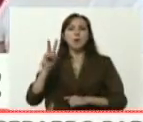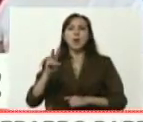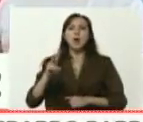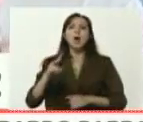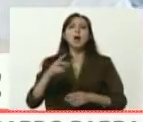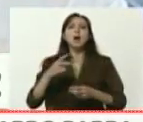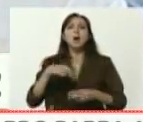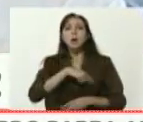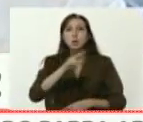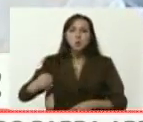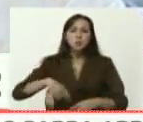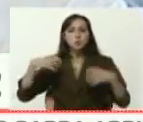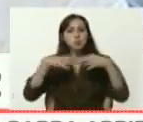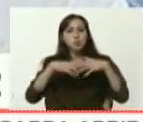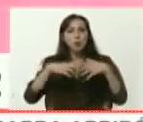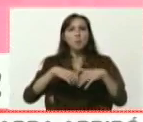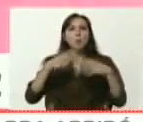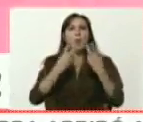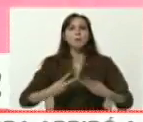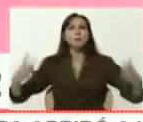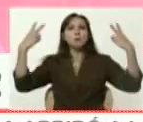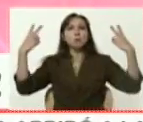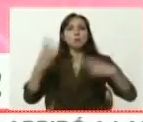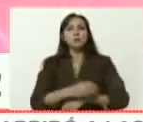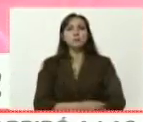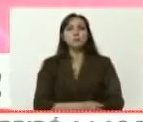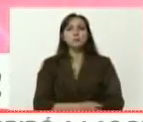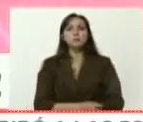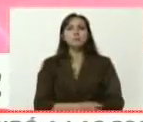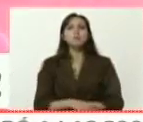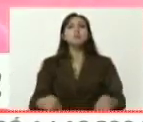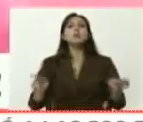Y eso nos hace recordar el internacionalismo de Jorge Padre.